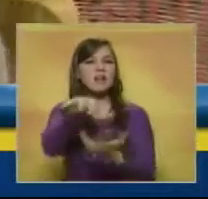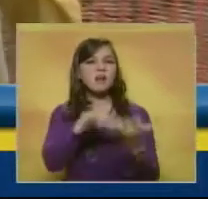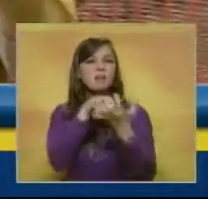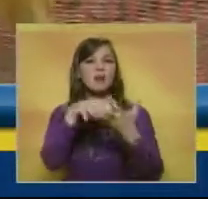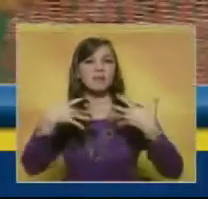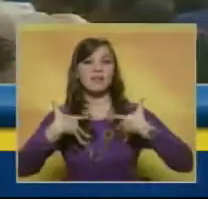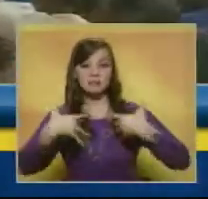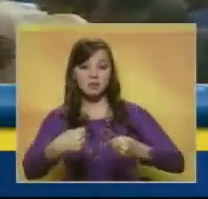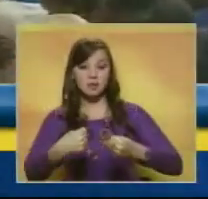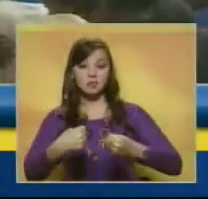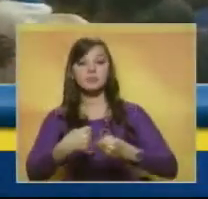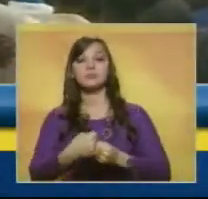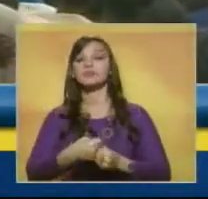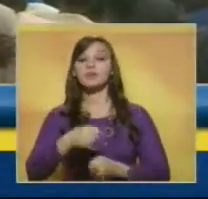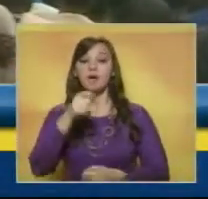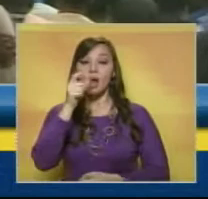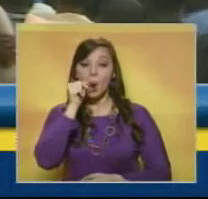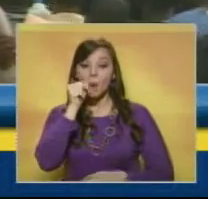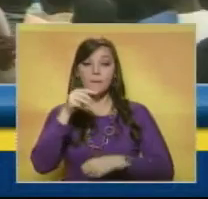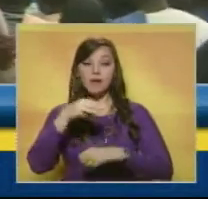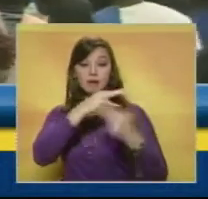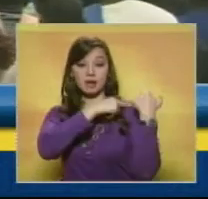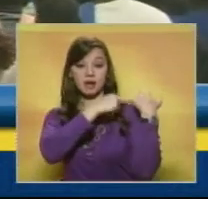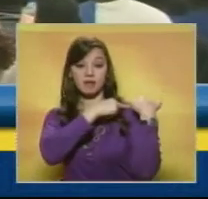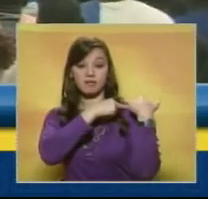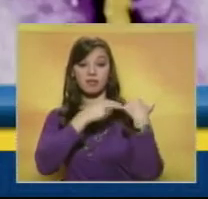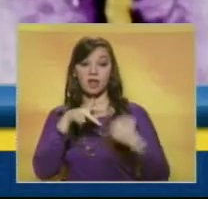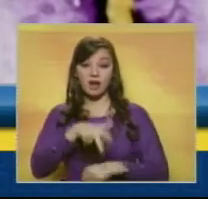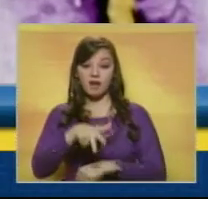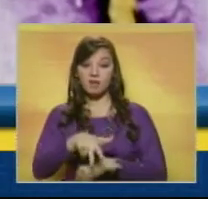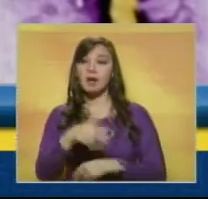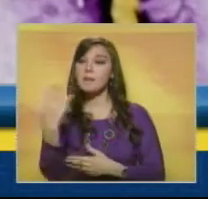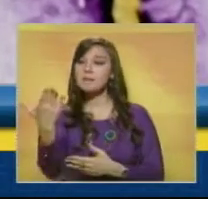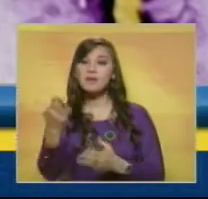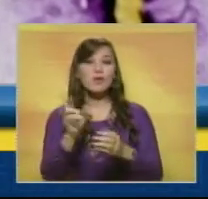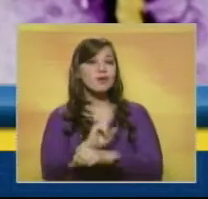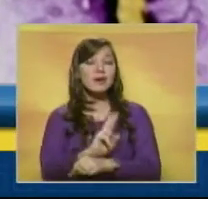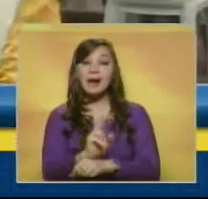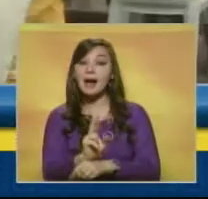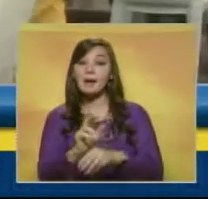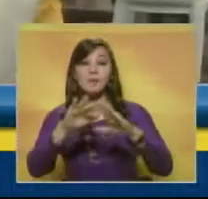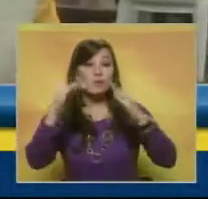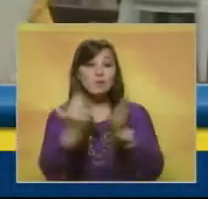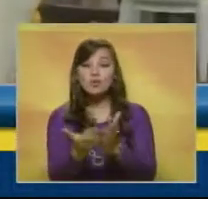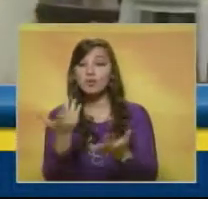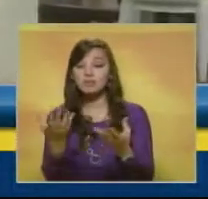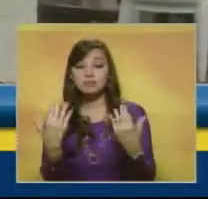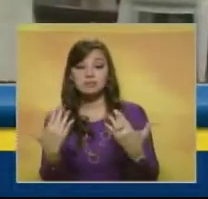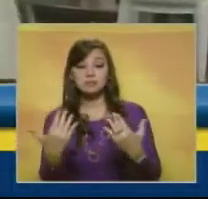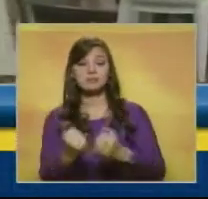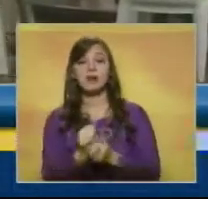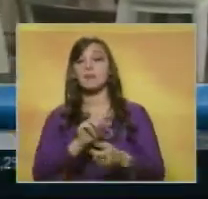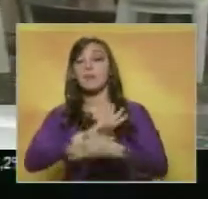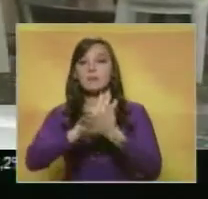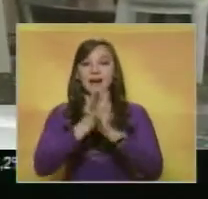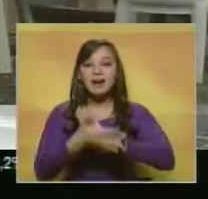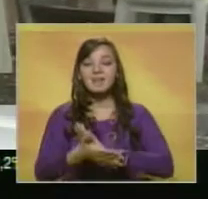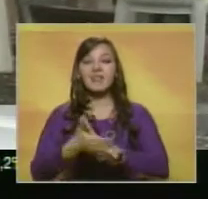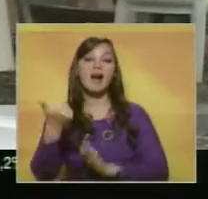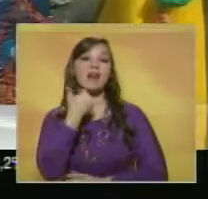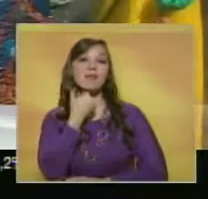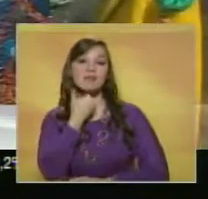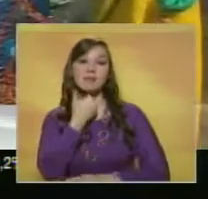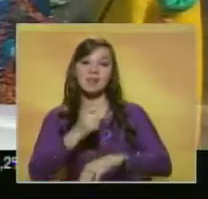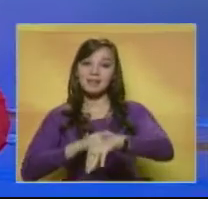de la Misión de Naciones Unidas para el Ébola pidió al mundo actuar con rapidez y advirtió que el mayor enemigo es combatir la enfermedad